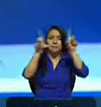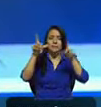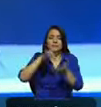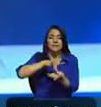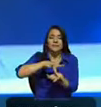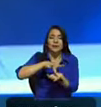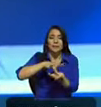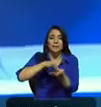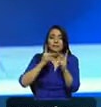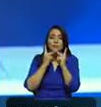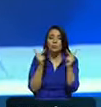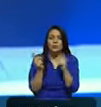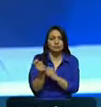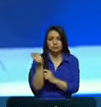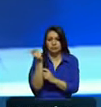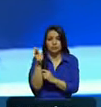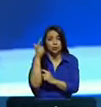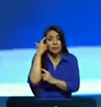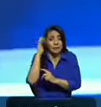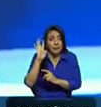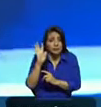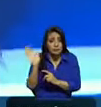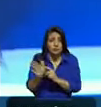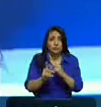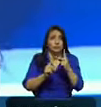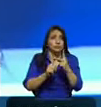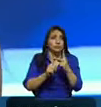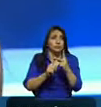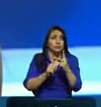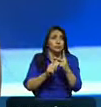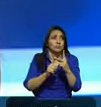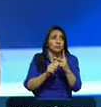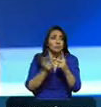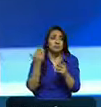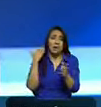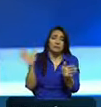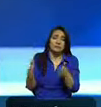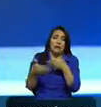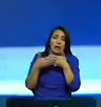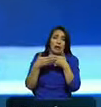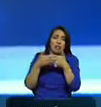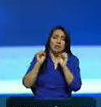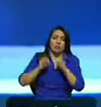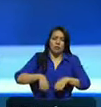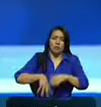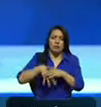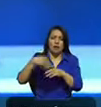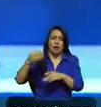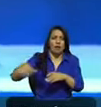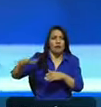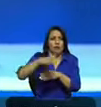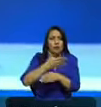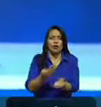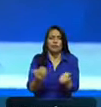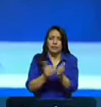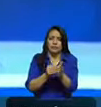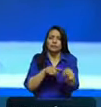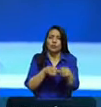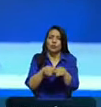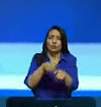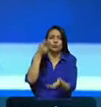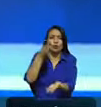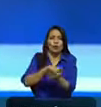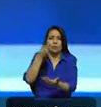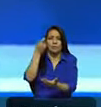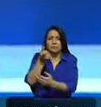farmacéutica pública que fue cerrada y que ha permitido la externalización nuevamente de la compra